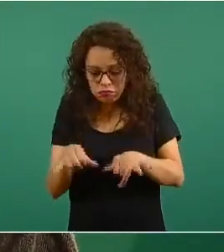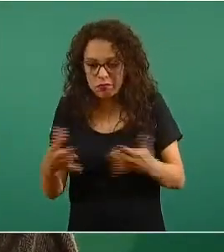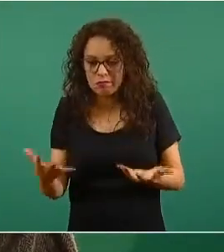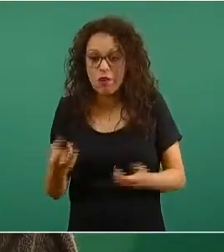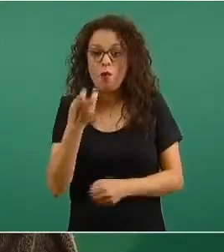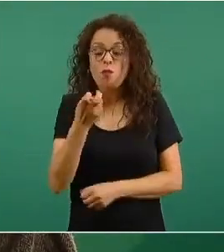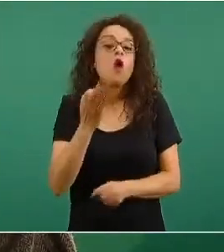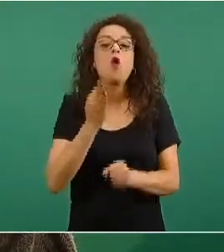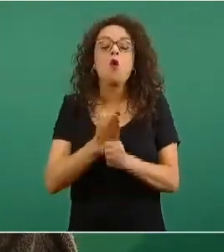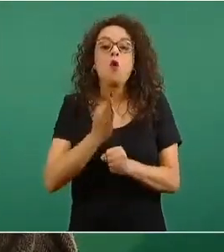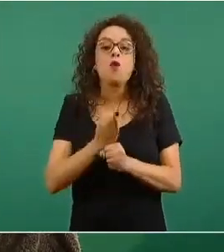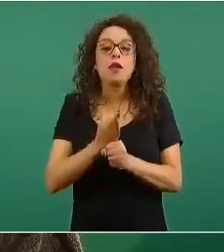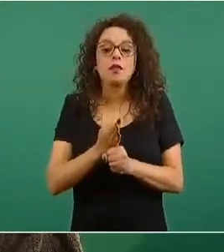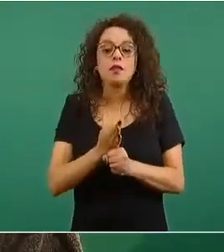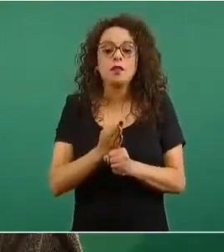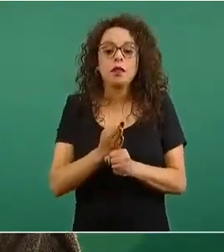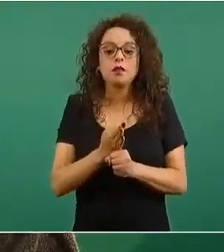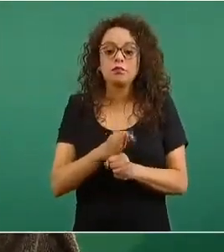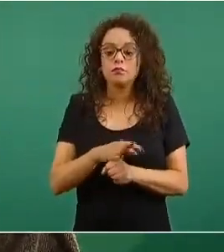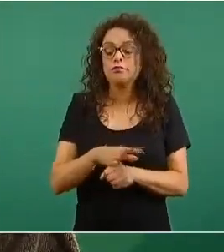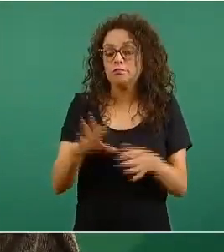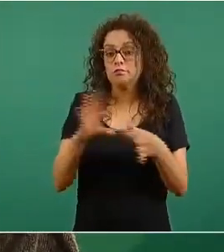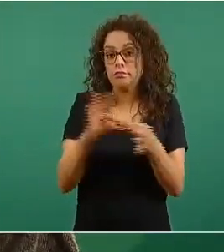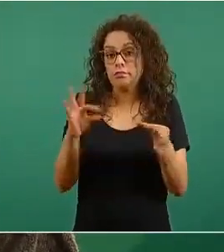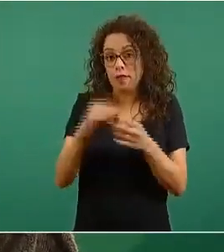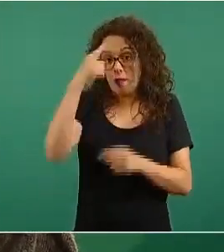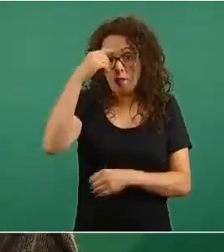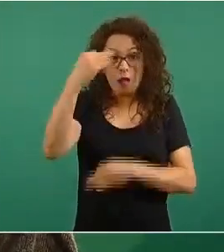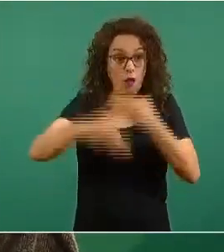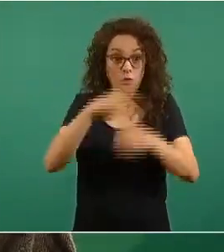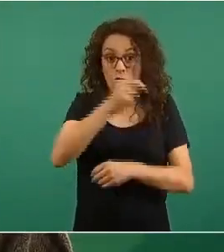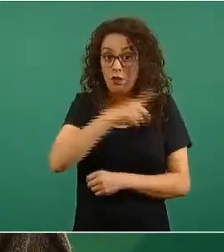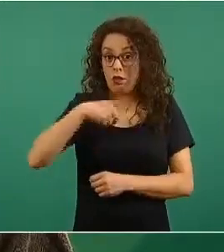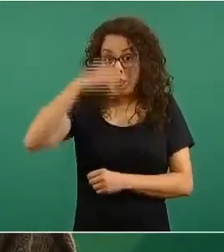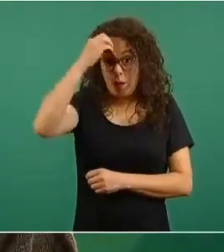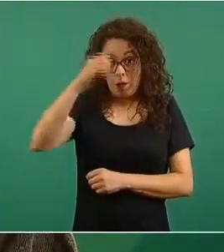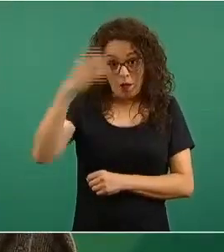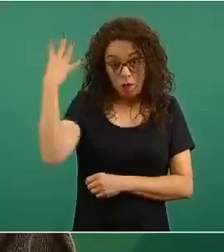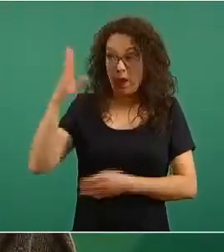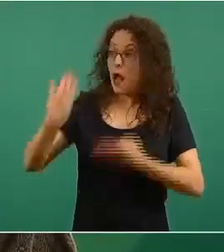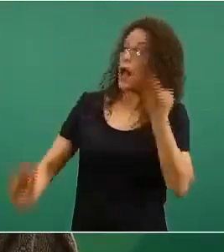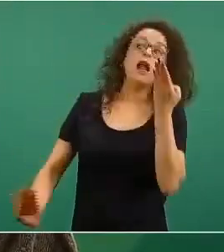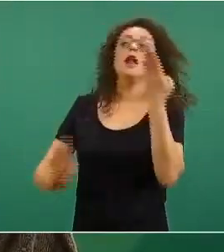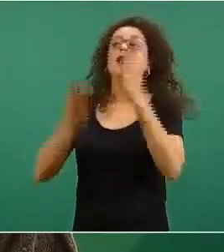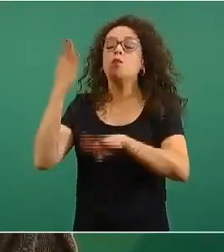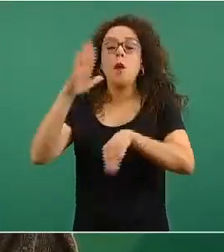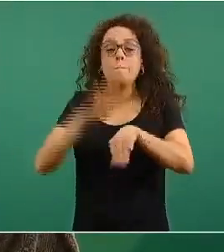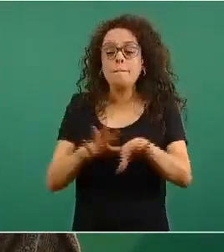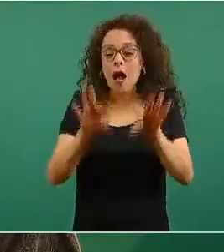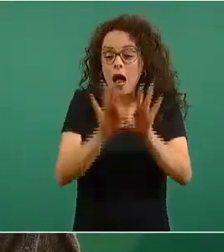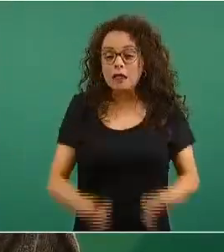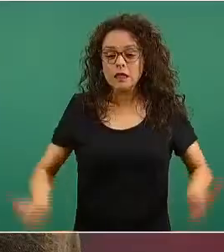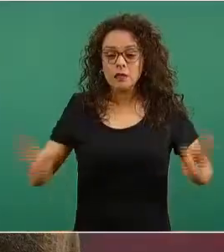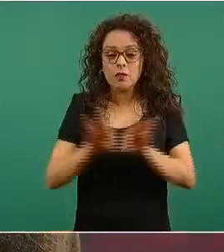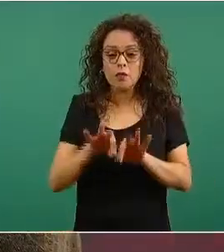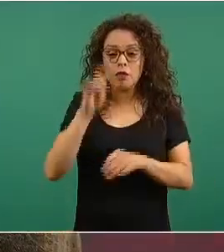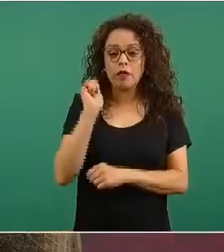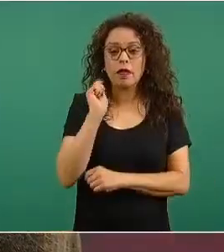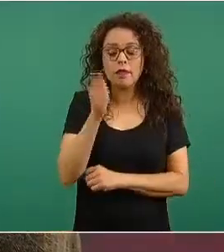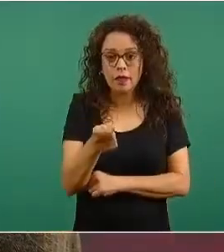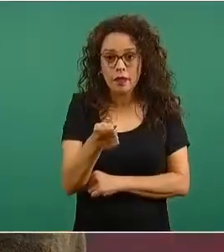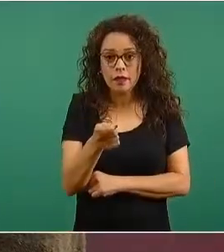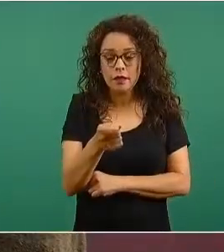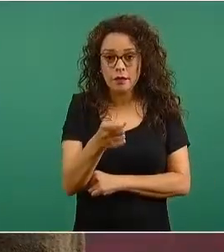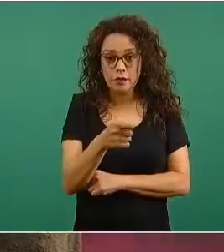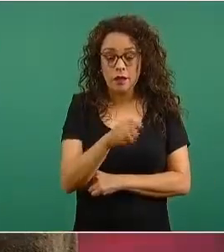nadie se le olvide, en el mundo entero, la restricción más importante para tener